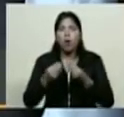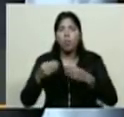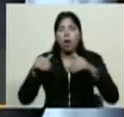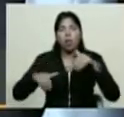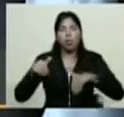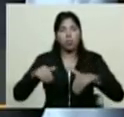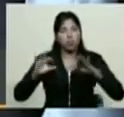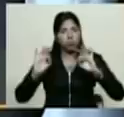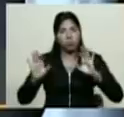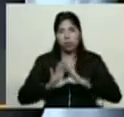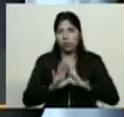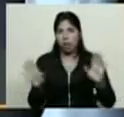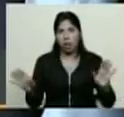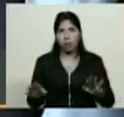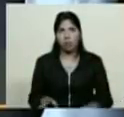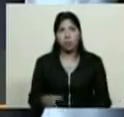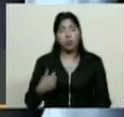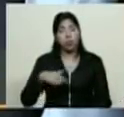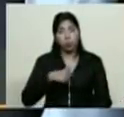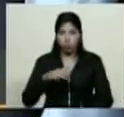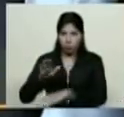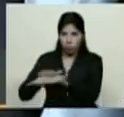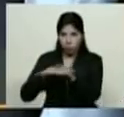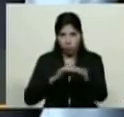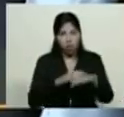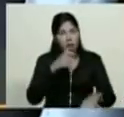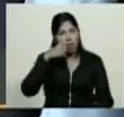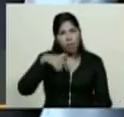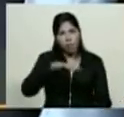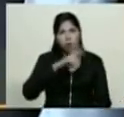llamado al pueblo venezolano